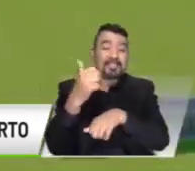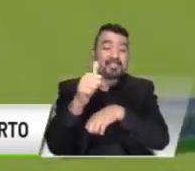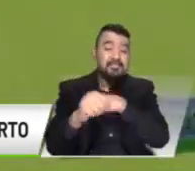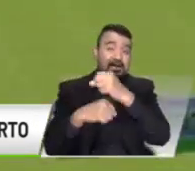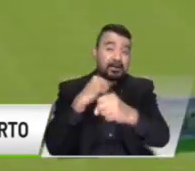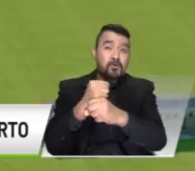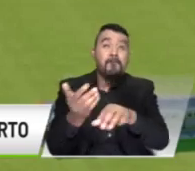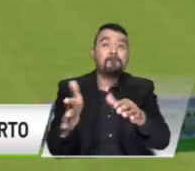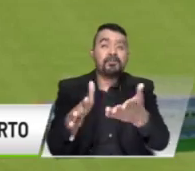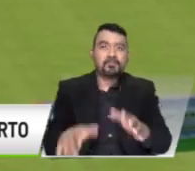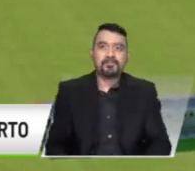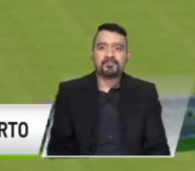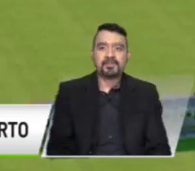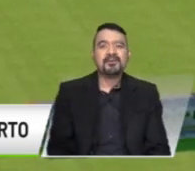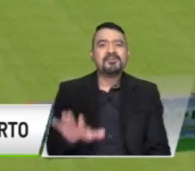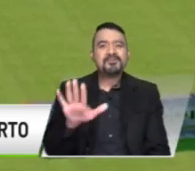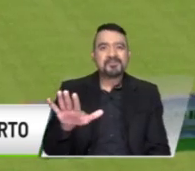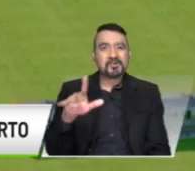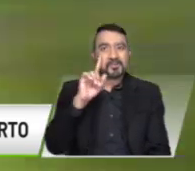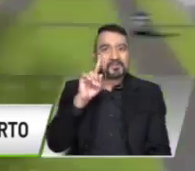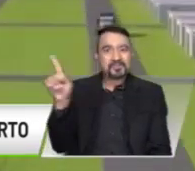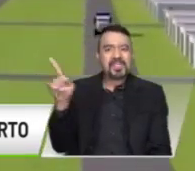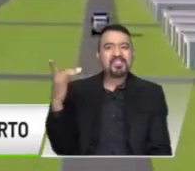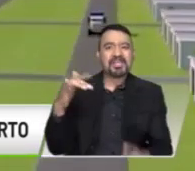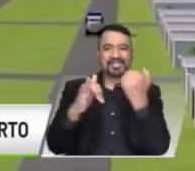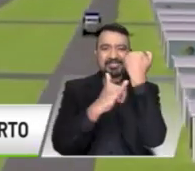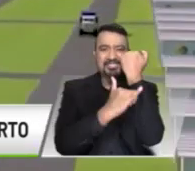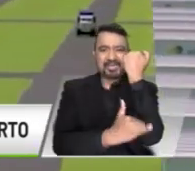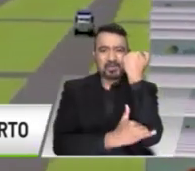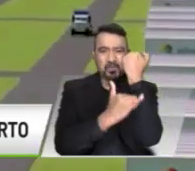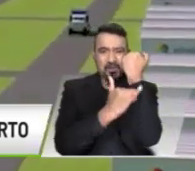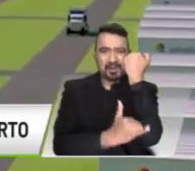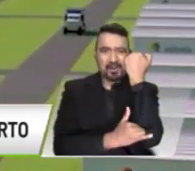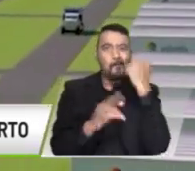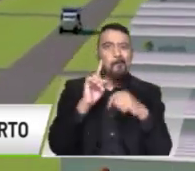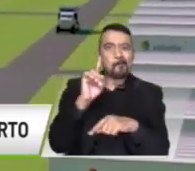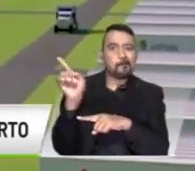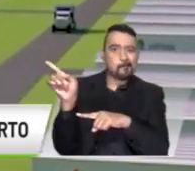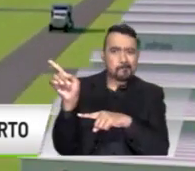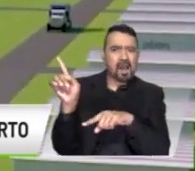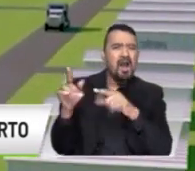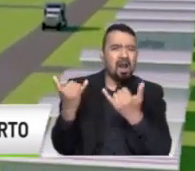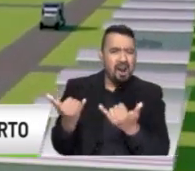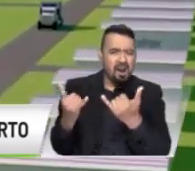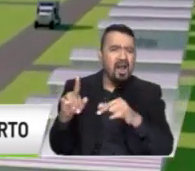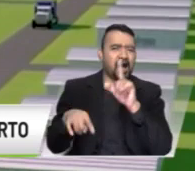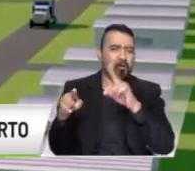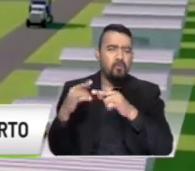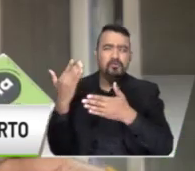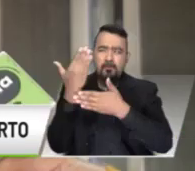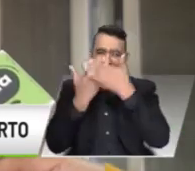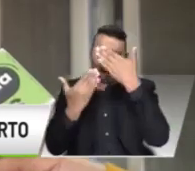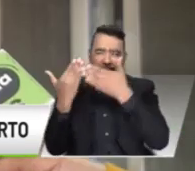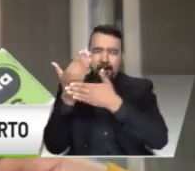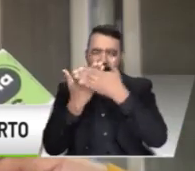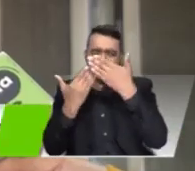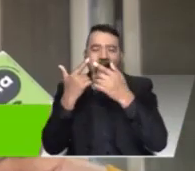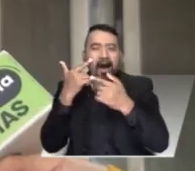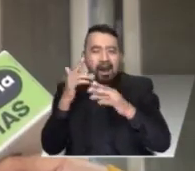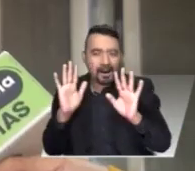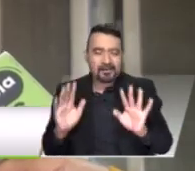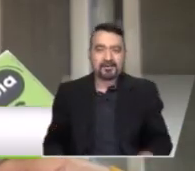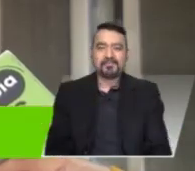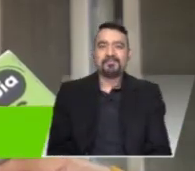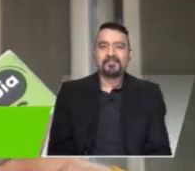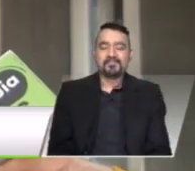en Yarumal. El proyecto es de capital privado y ya está en estudios de prefactibilidad. Obviamente allí vamos a